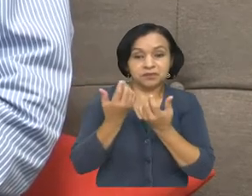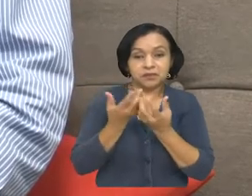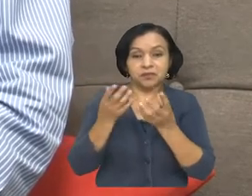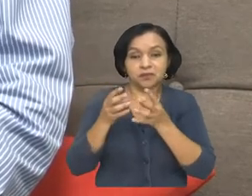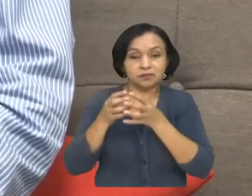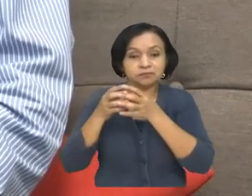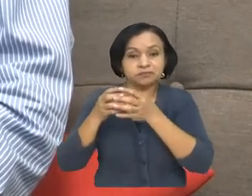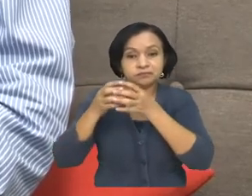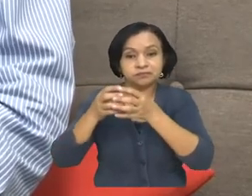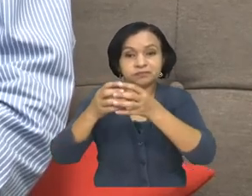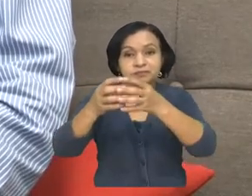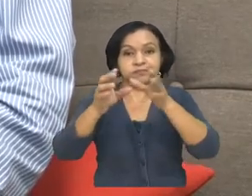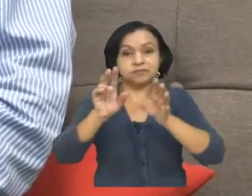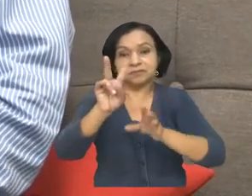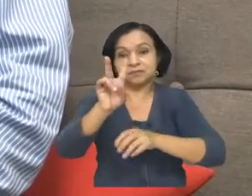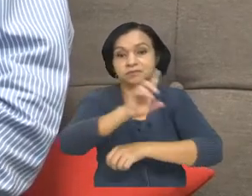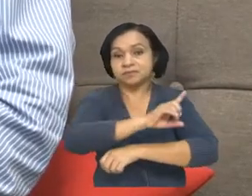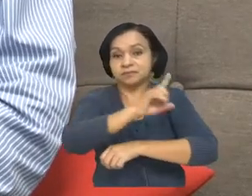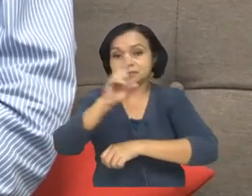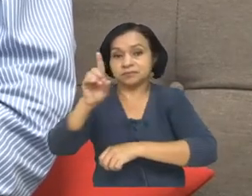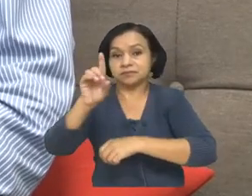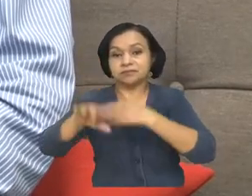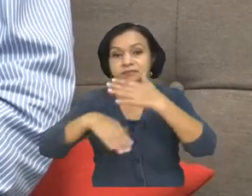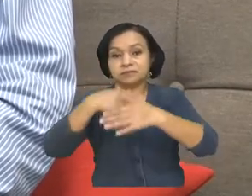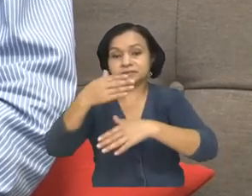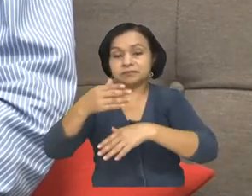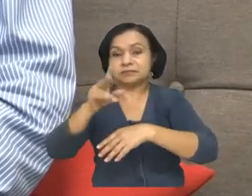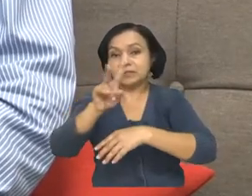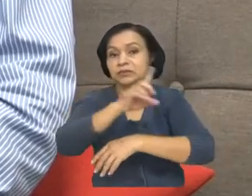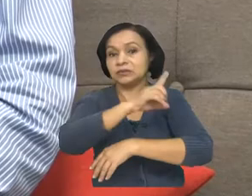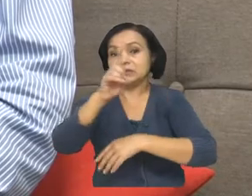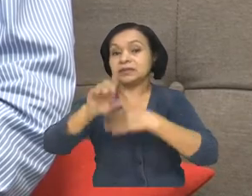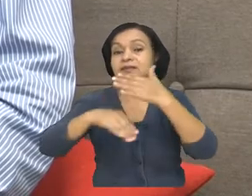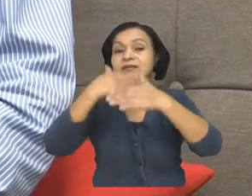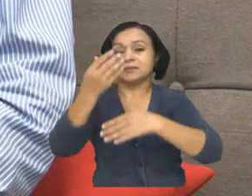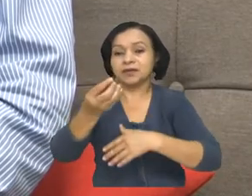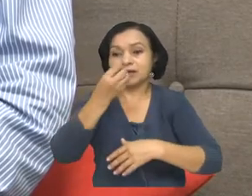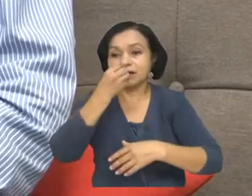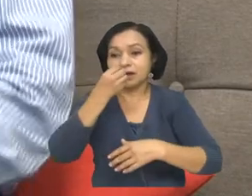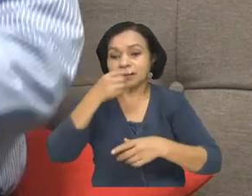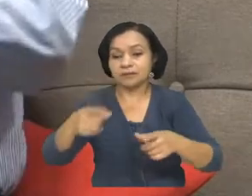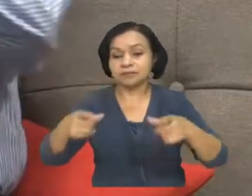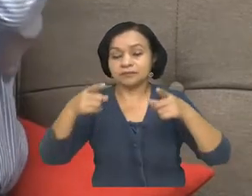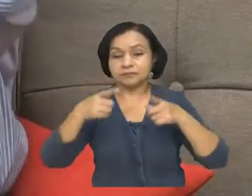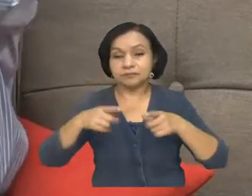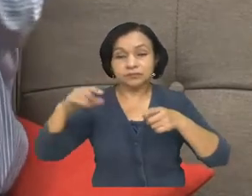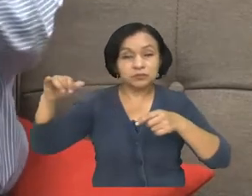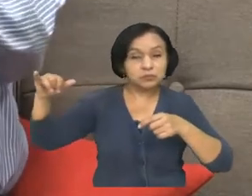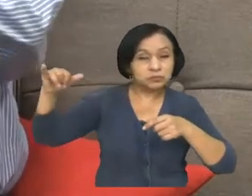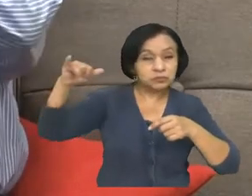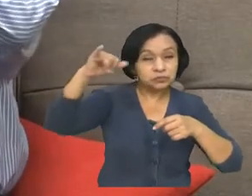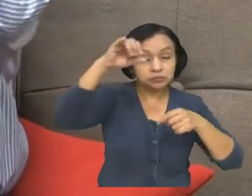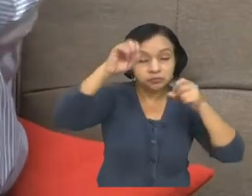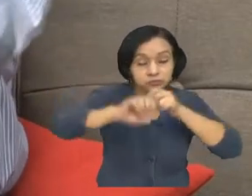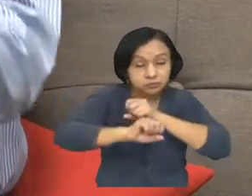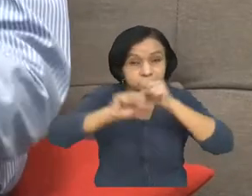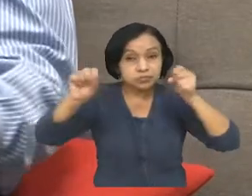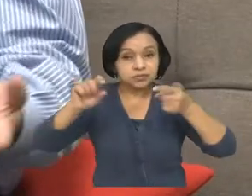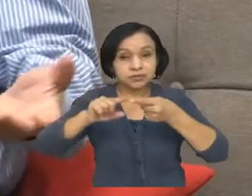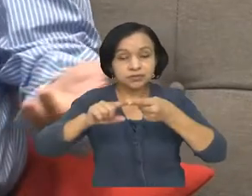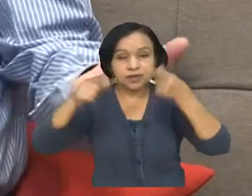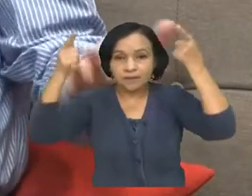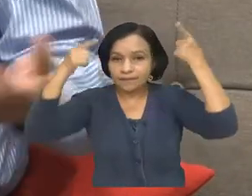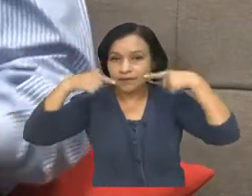sí, creo que como a los 2 días después fue que comimos. Porque ya en pleno bombardeo, después salir de eso y después llegar a